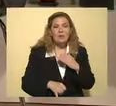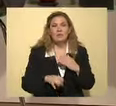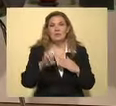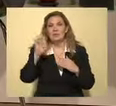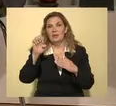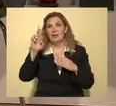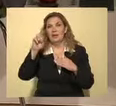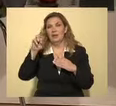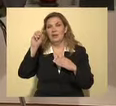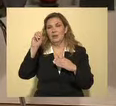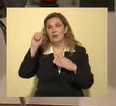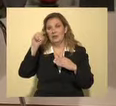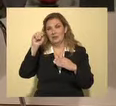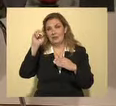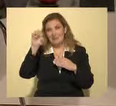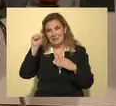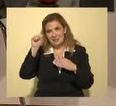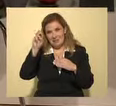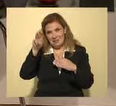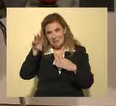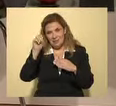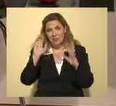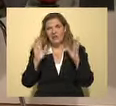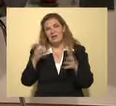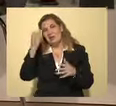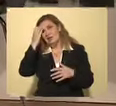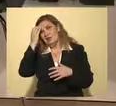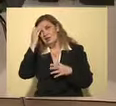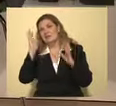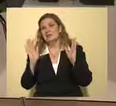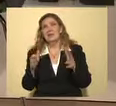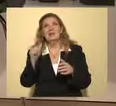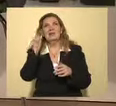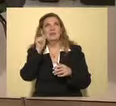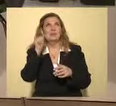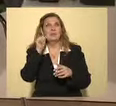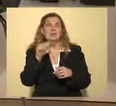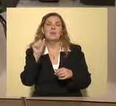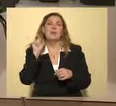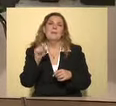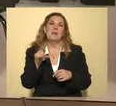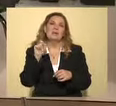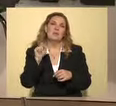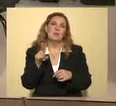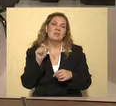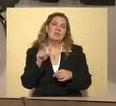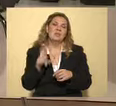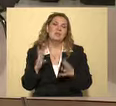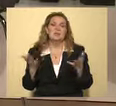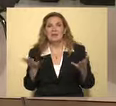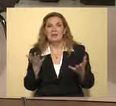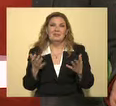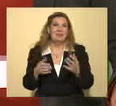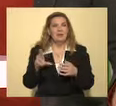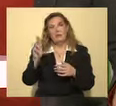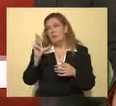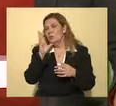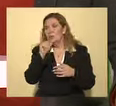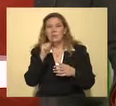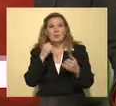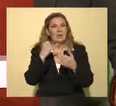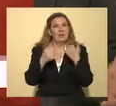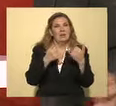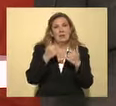erotismo, claro, y del placer sexual. Por supuesto. Porque como ya lo conozco, siempre le doy lo mismo. Y ya no da curiosidad. Exacto, y como siempre le doy, claro, lo mismo, se